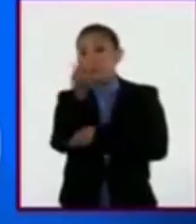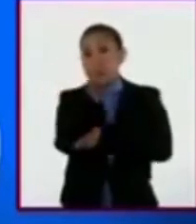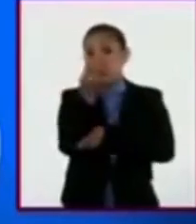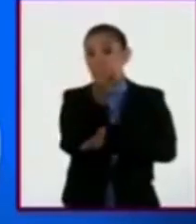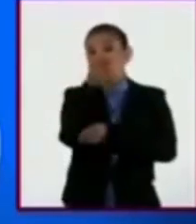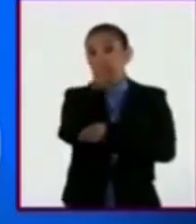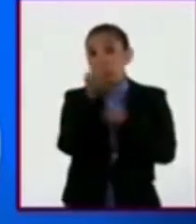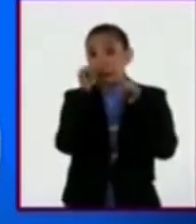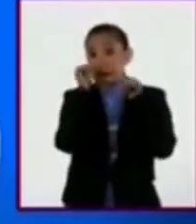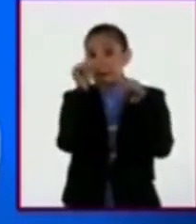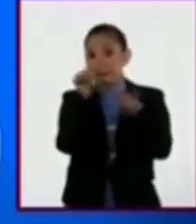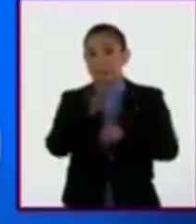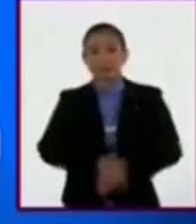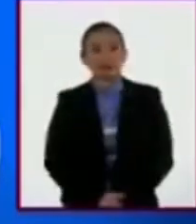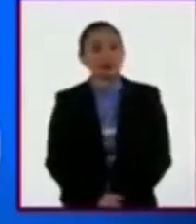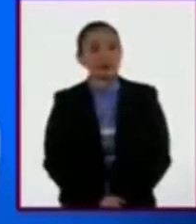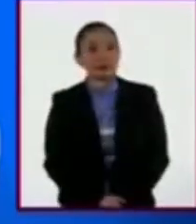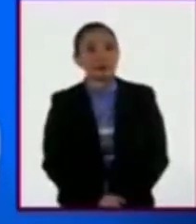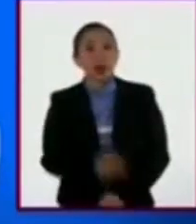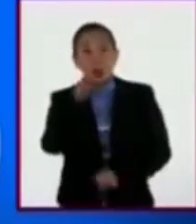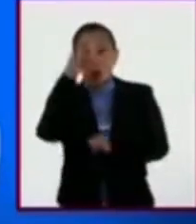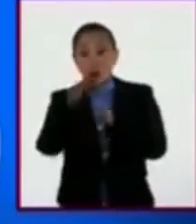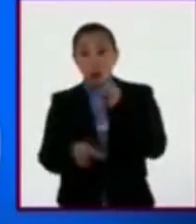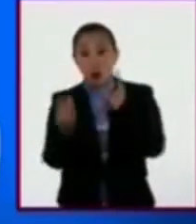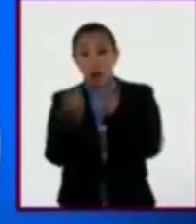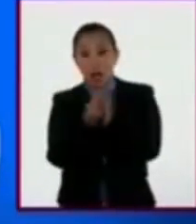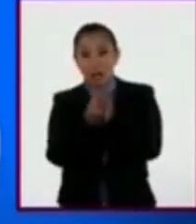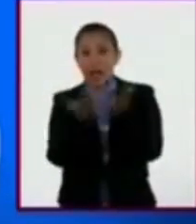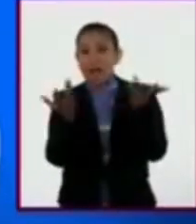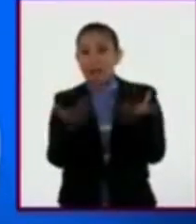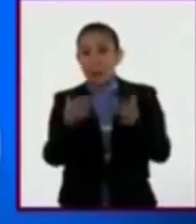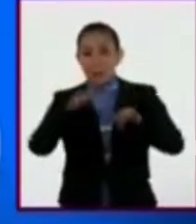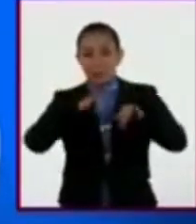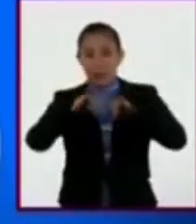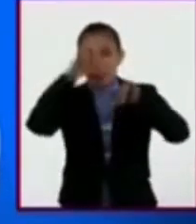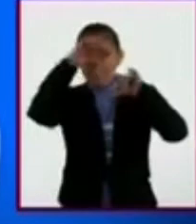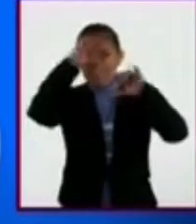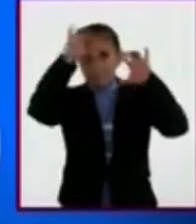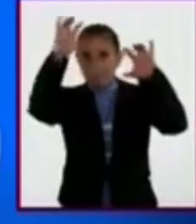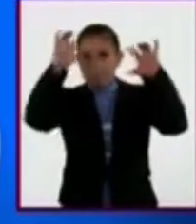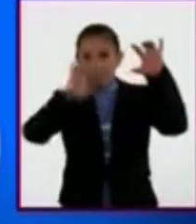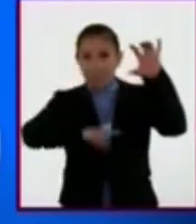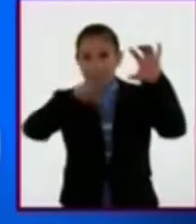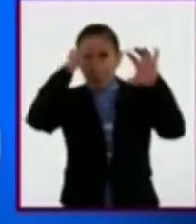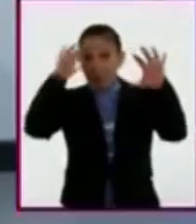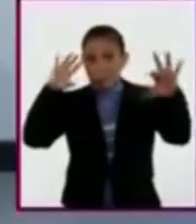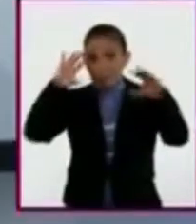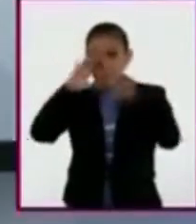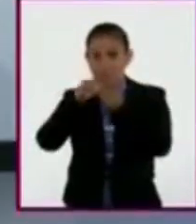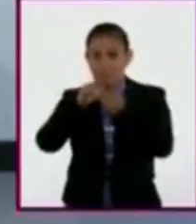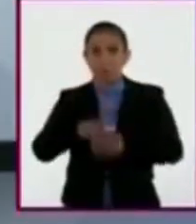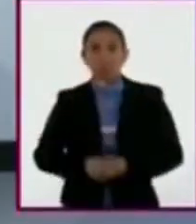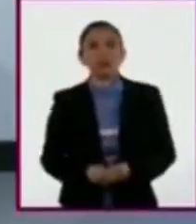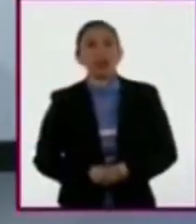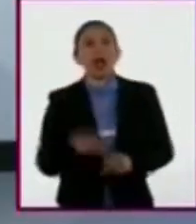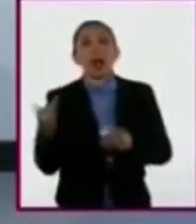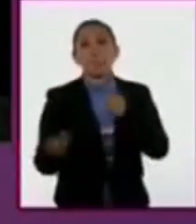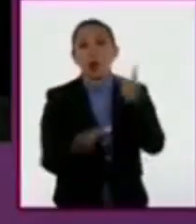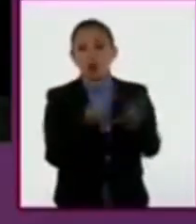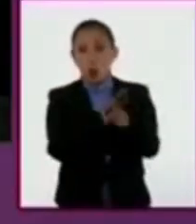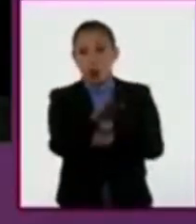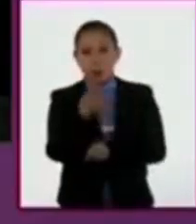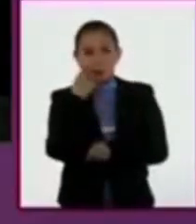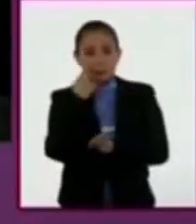necesitamos que presten atención, ya que al finalizar realizaremos un mapa mental de todo lo aprendido. Las preguntas